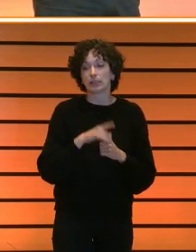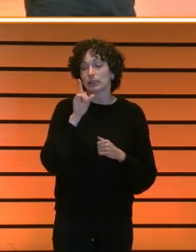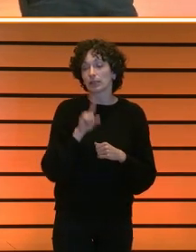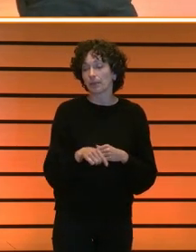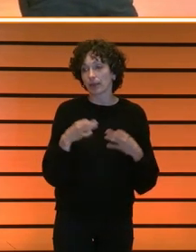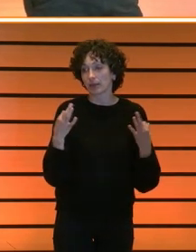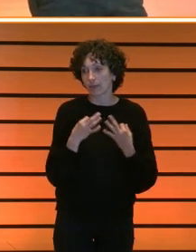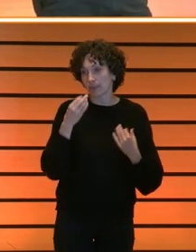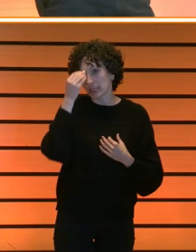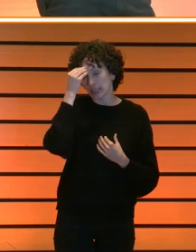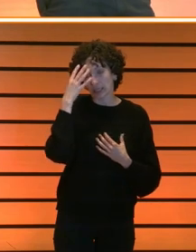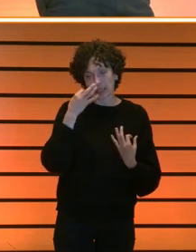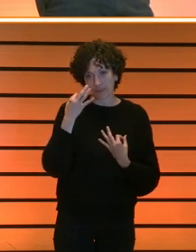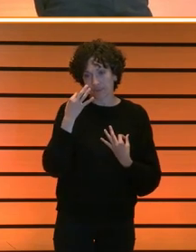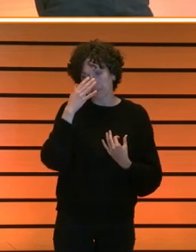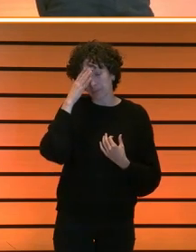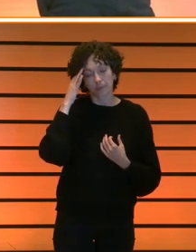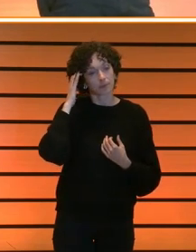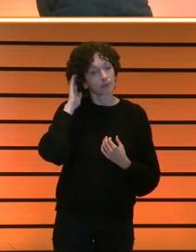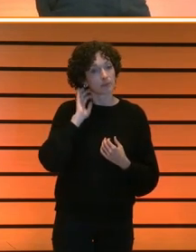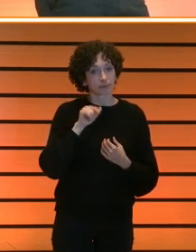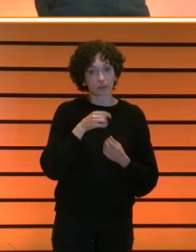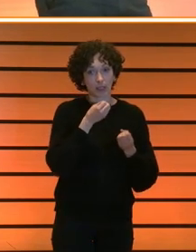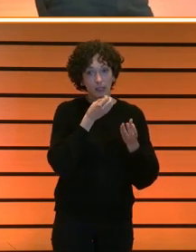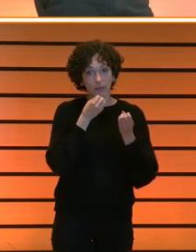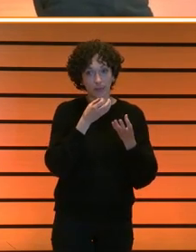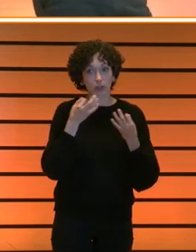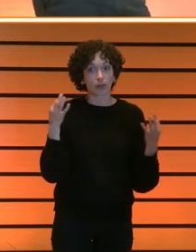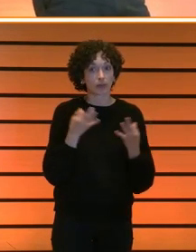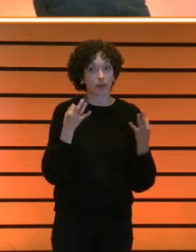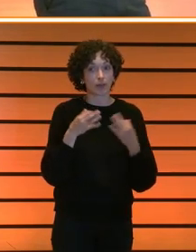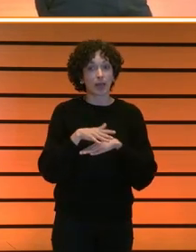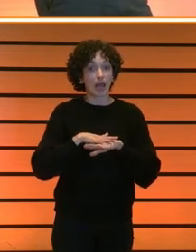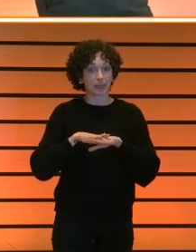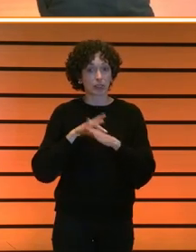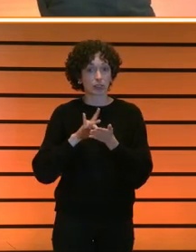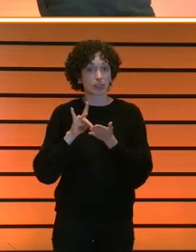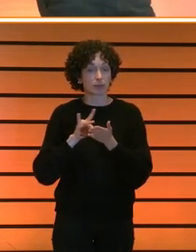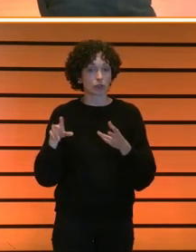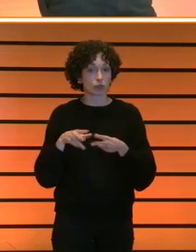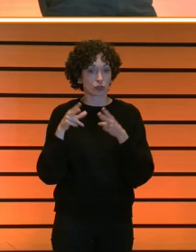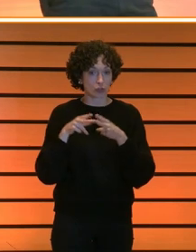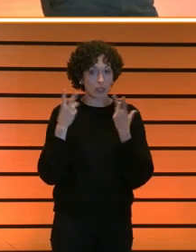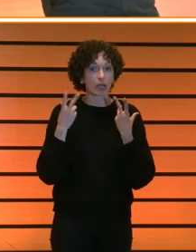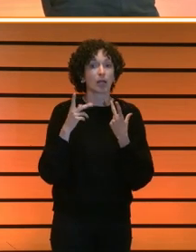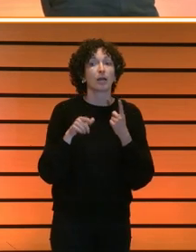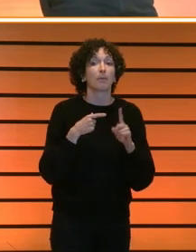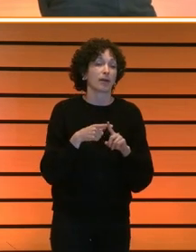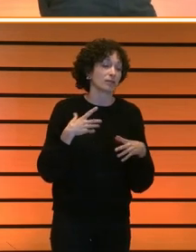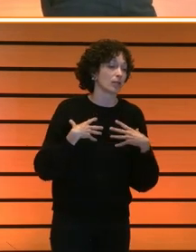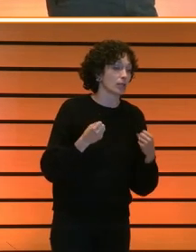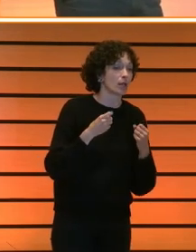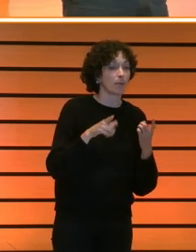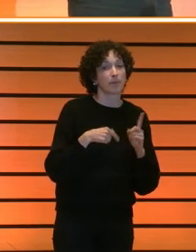hay que pensar en que toda esta información tiene que ser interoperable con la administración de servicios sociales con la sanitaria con la educativa